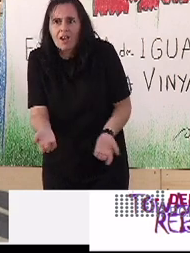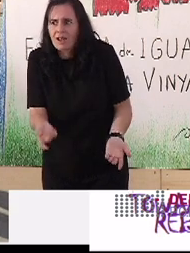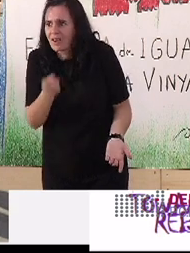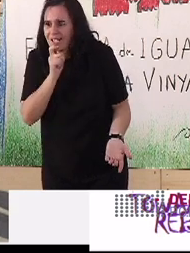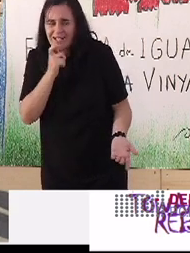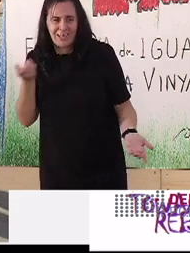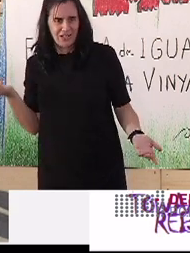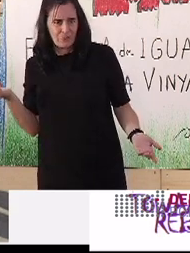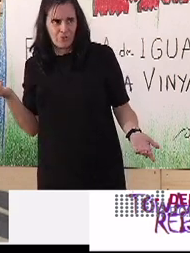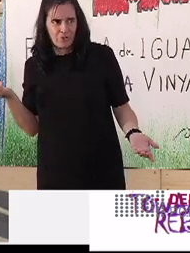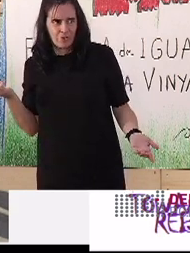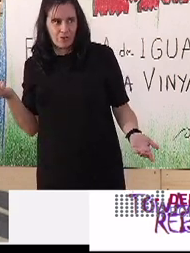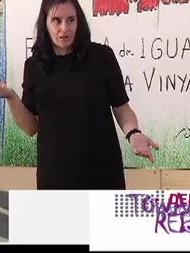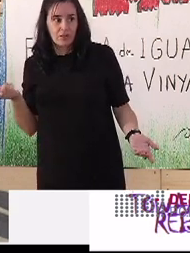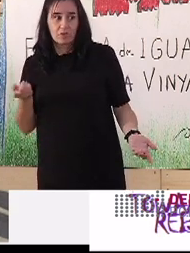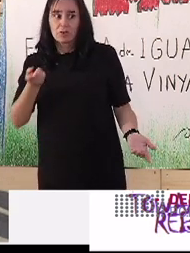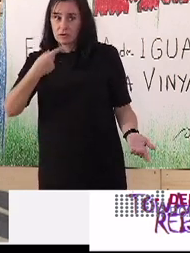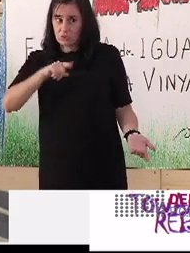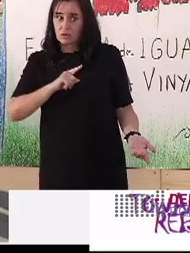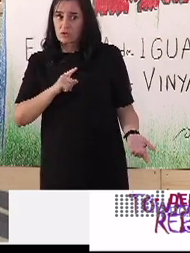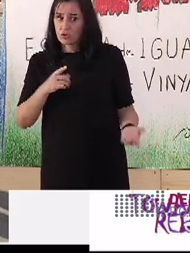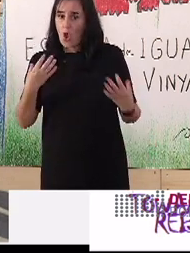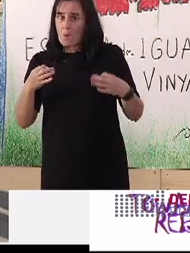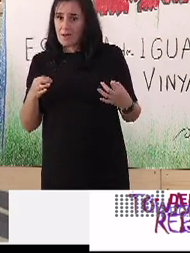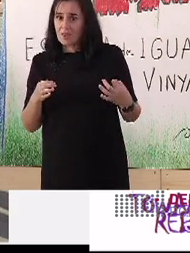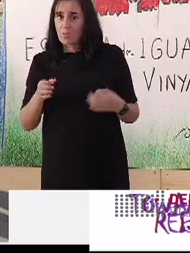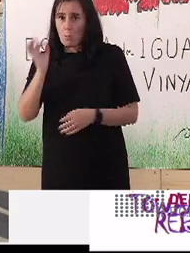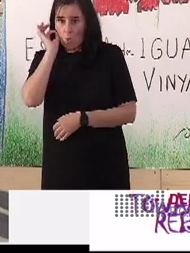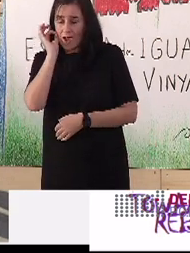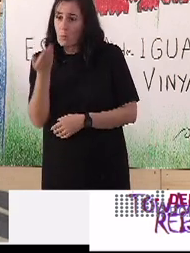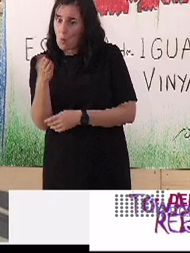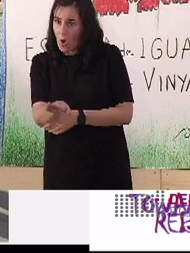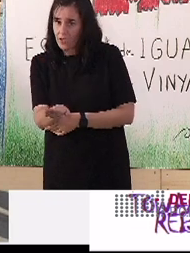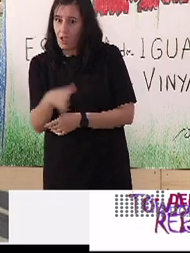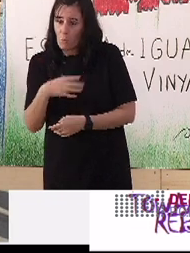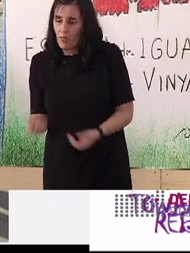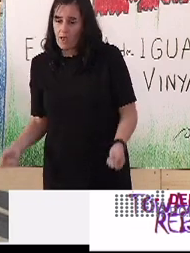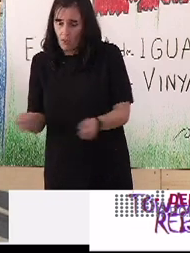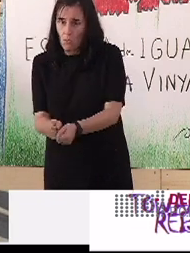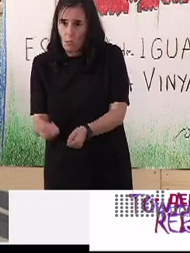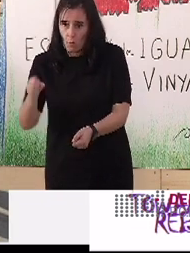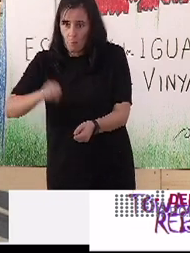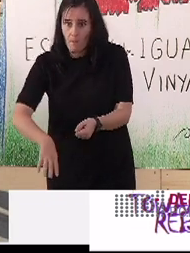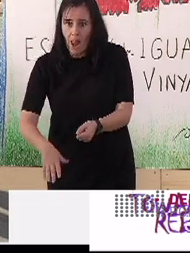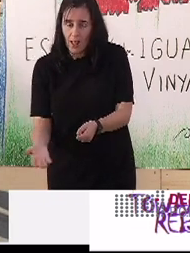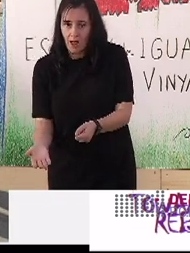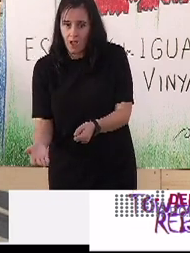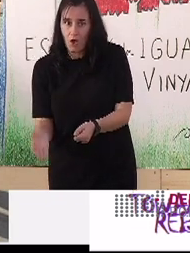Acabamos en maletas, en maleteros, ¿no? En nuestro imaginario, que sería una mujer muerta y además... Prostituta. Una mujer